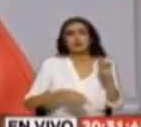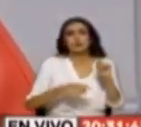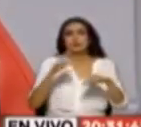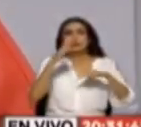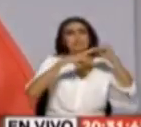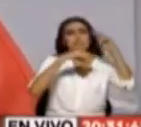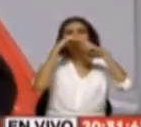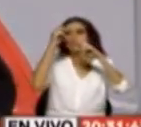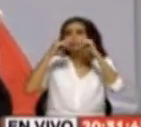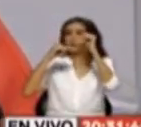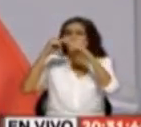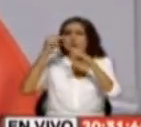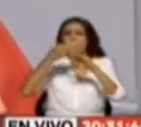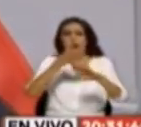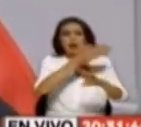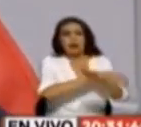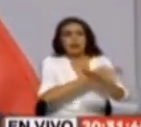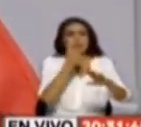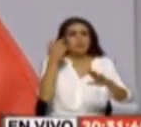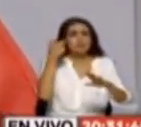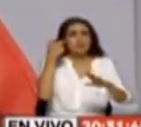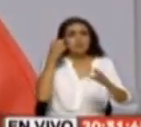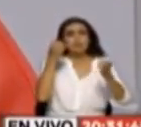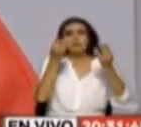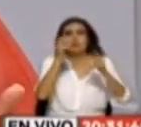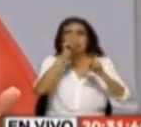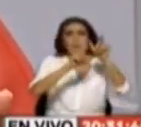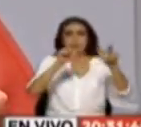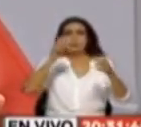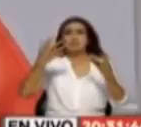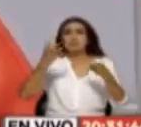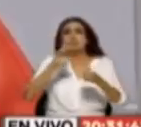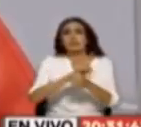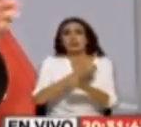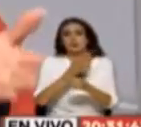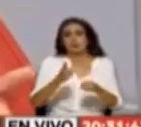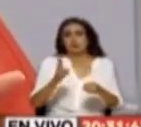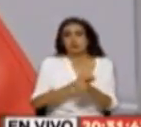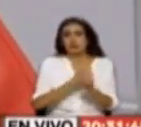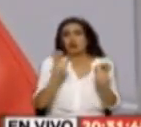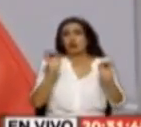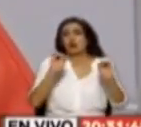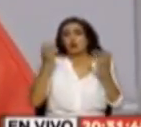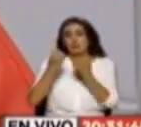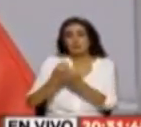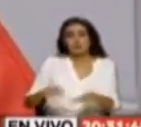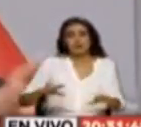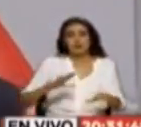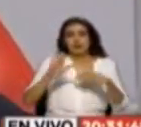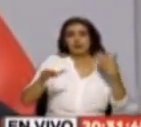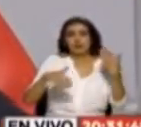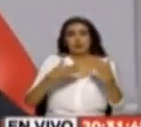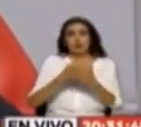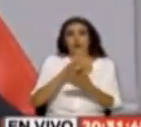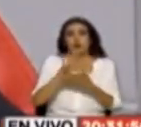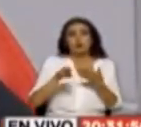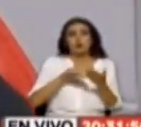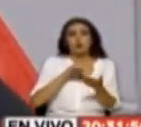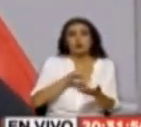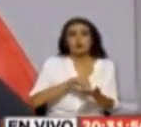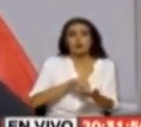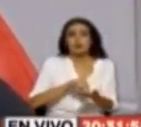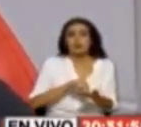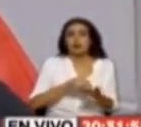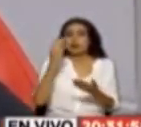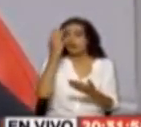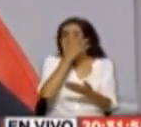obra inconclusa que atrás de ella tiene a decenas de miles de damnificados por el terremoto, de ciudadanos de Manabí y Esmeraldas, que